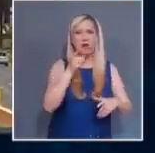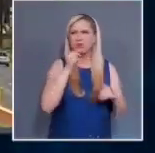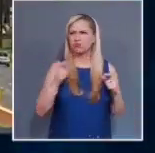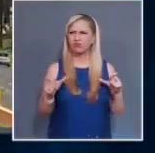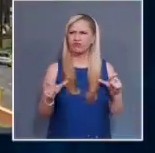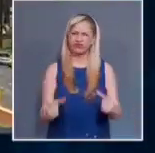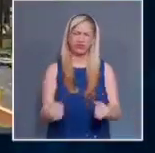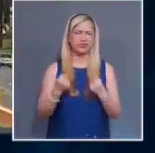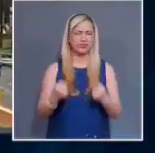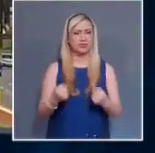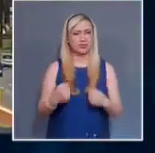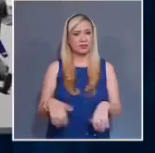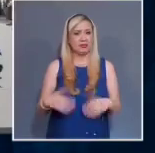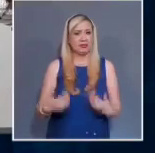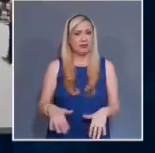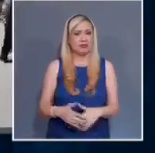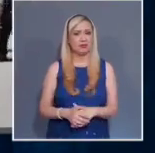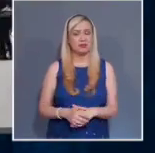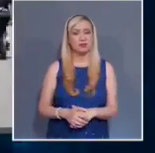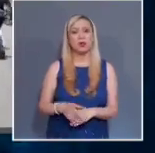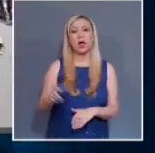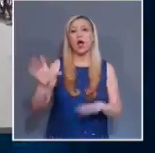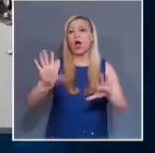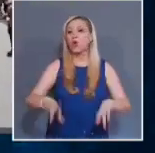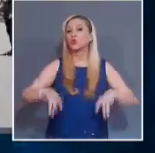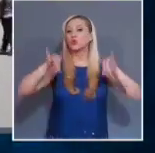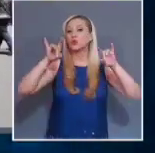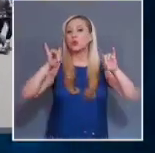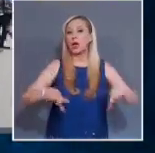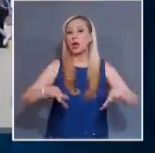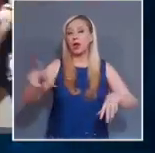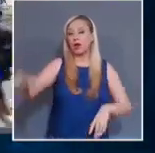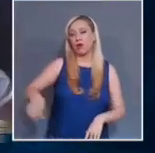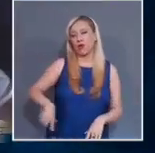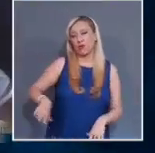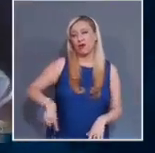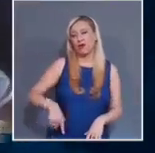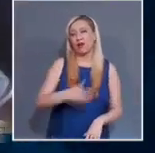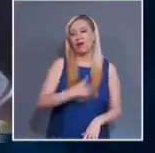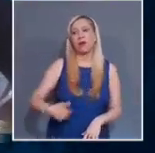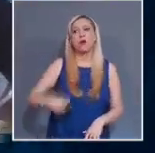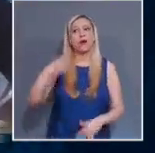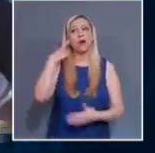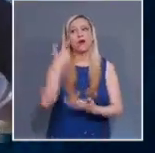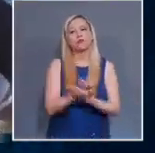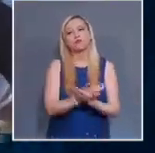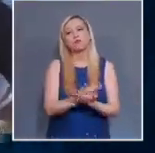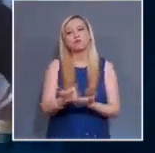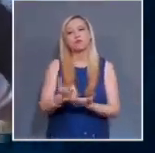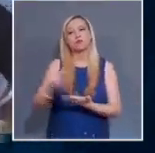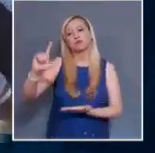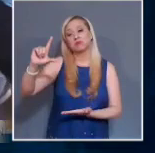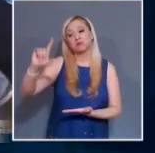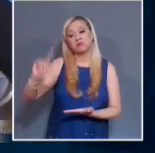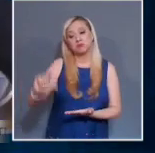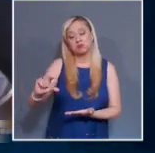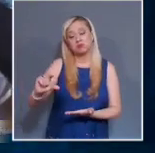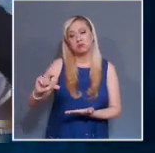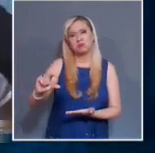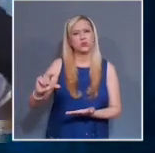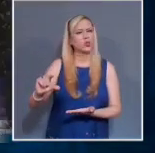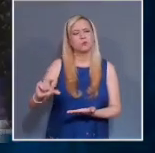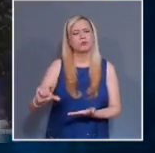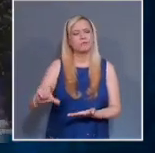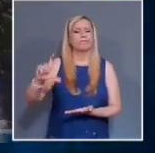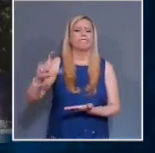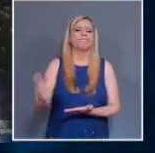El gobierno de Australia elevará el salario mínimo a los trabajadores migrantes calificados tras una década de explotación laboral y bajas en la permanencia del